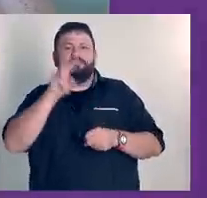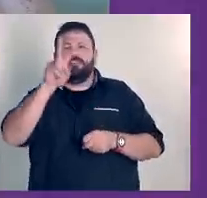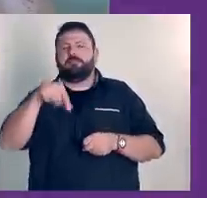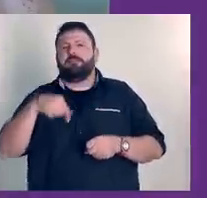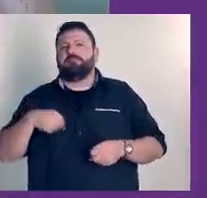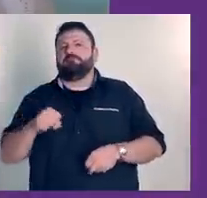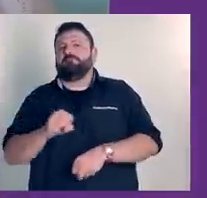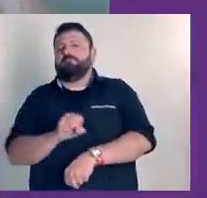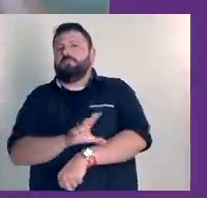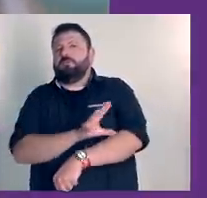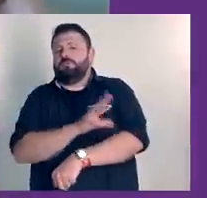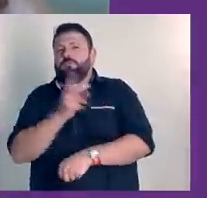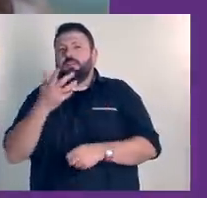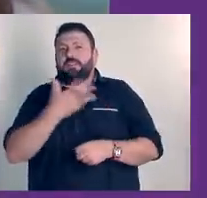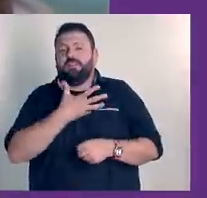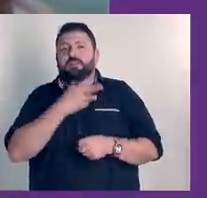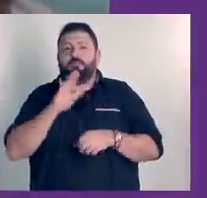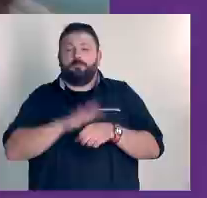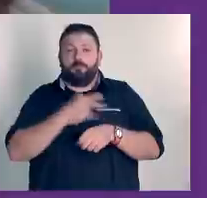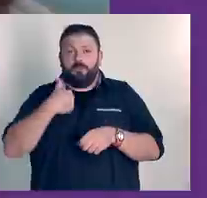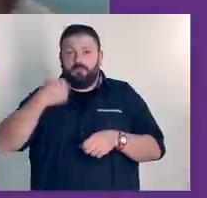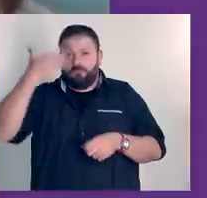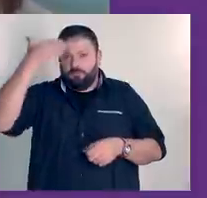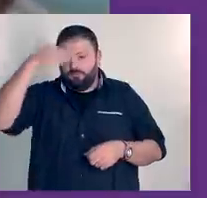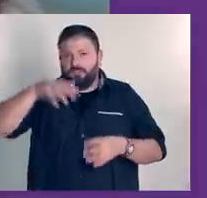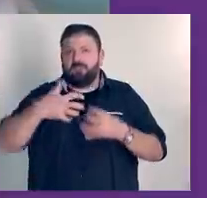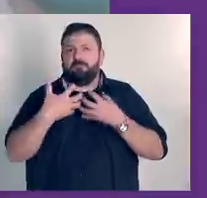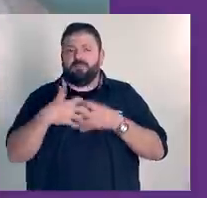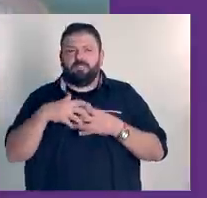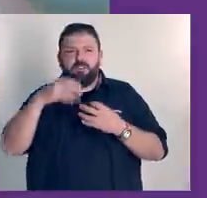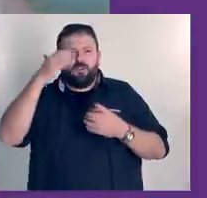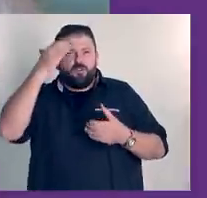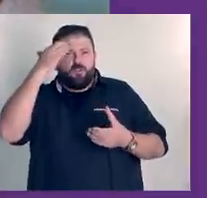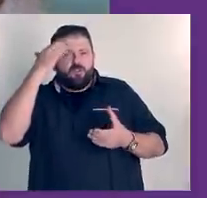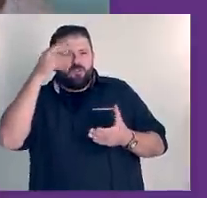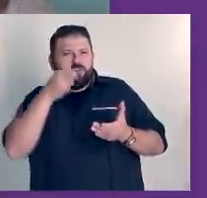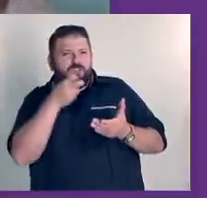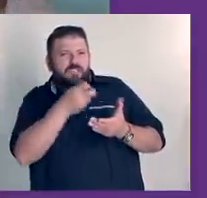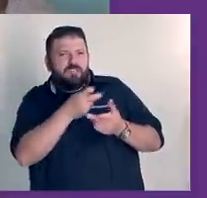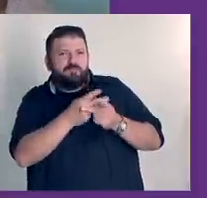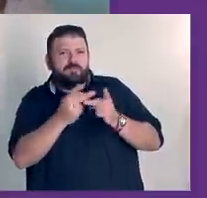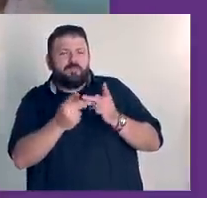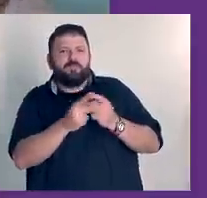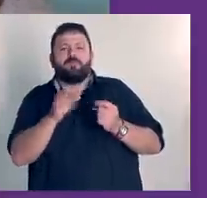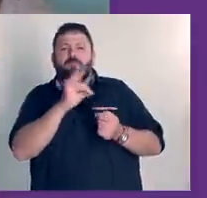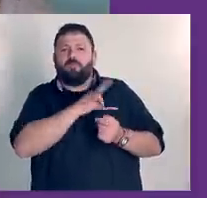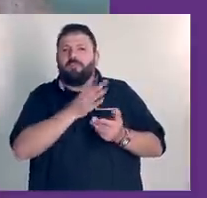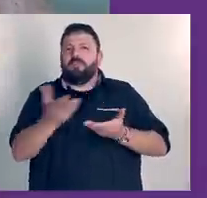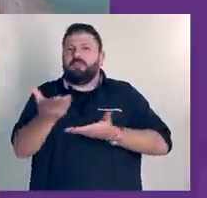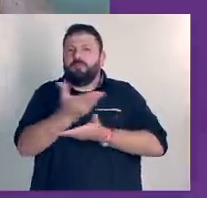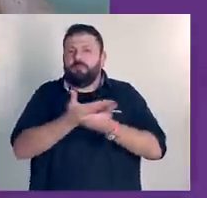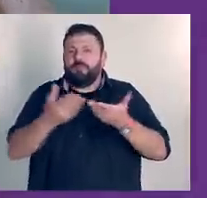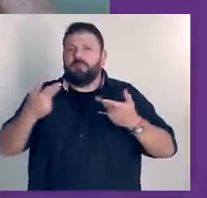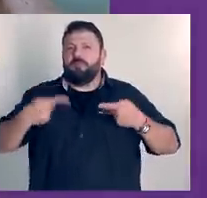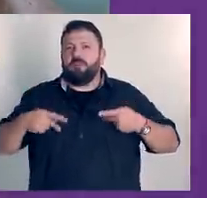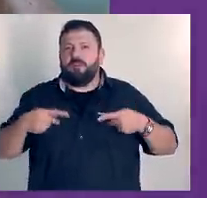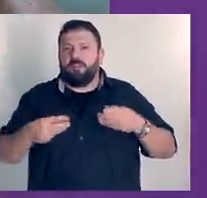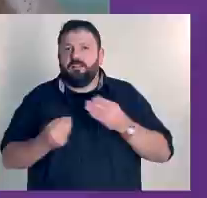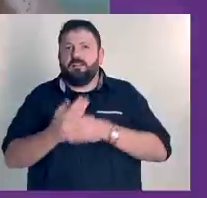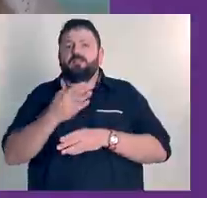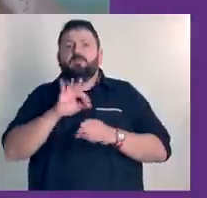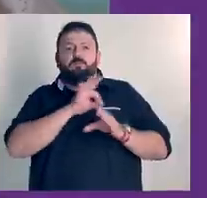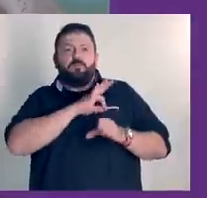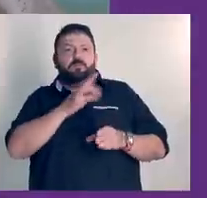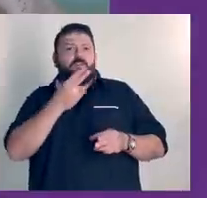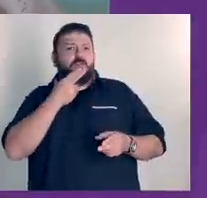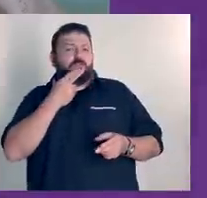a muchos empresarios les ayuda, pueden conocer el producto, pueden compartirlo con la gente nueva o pueden utilizarlo como ustedes